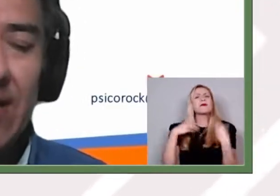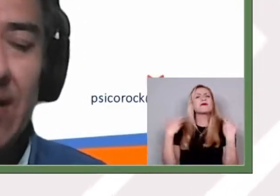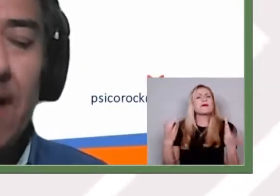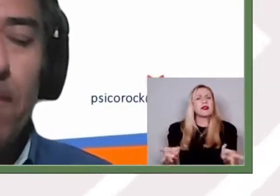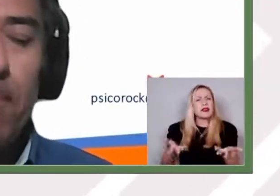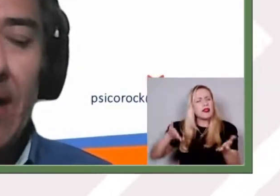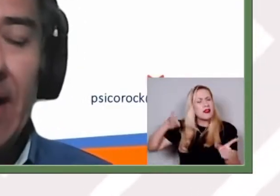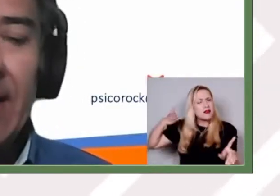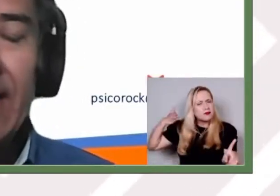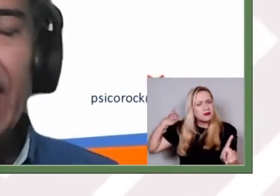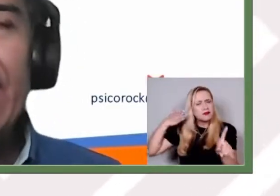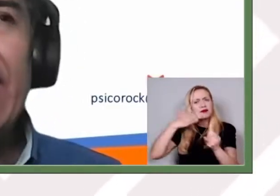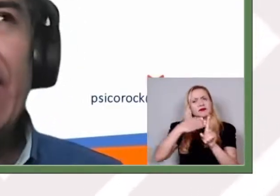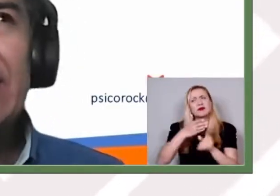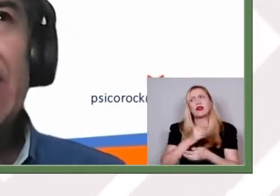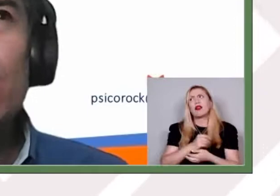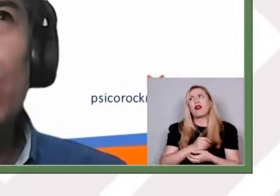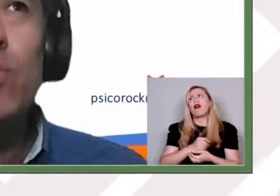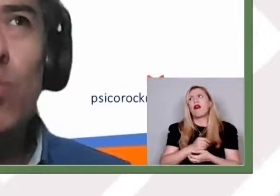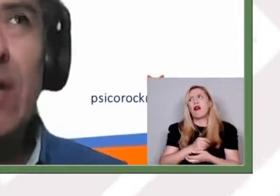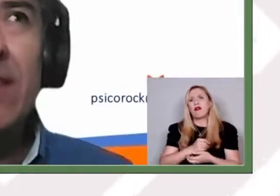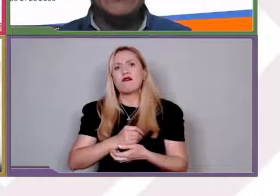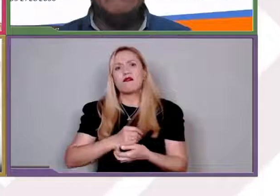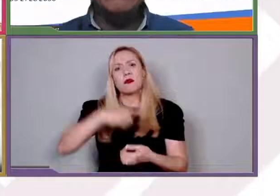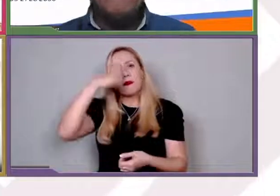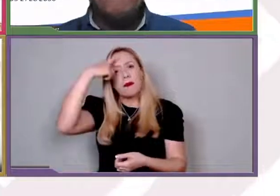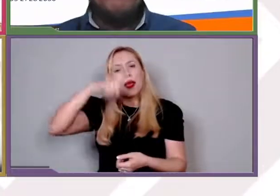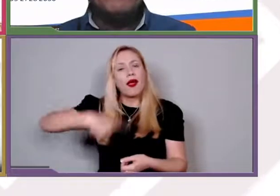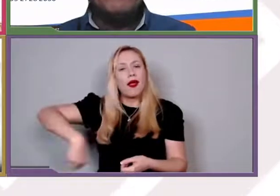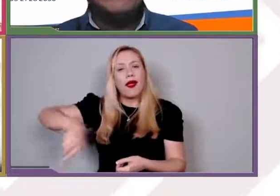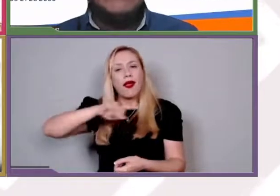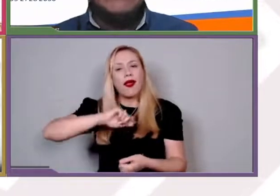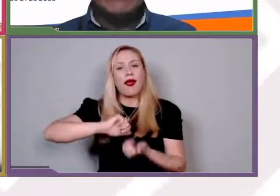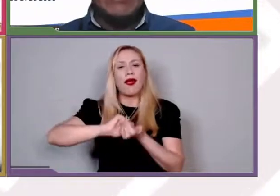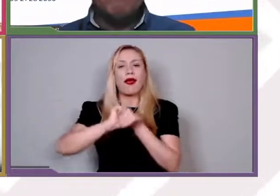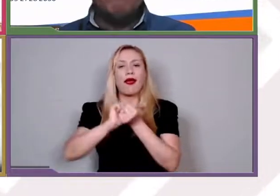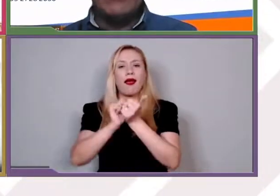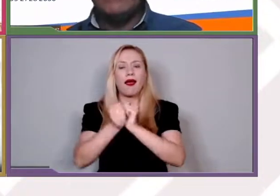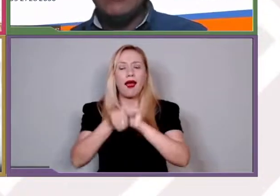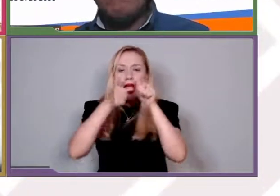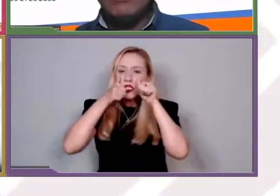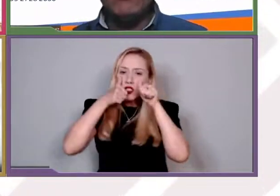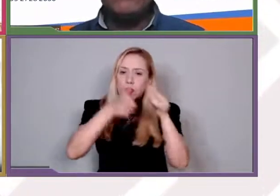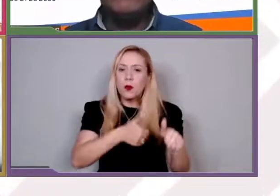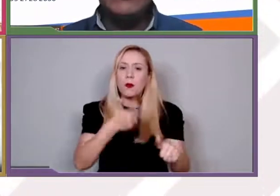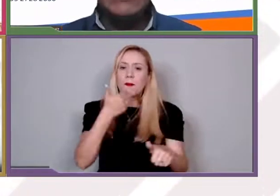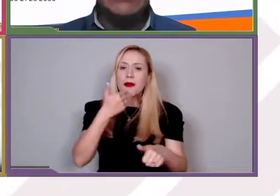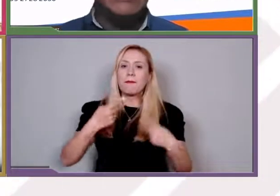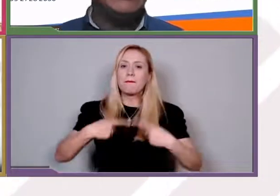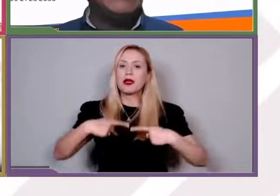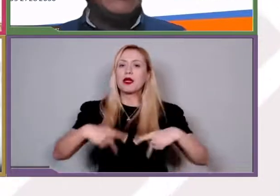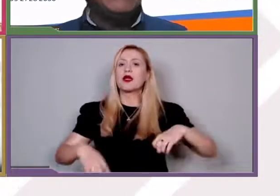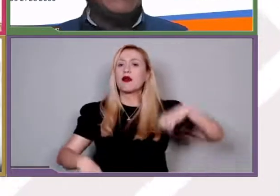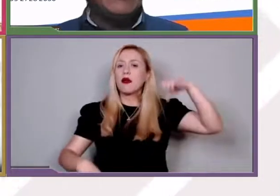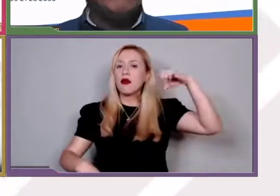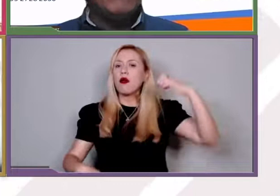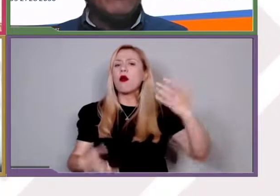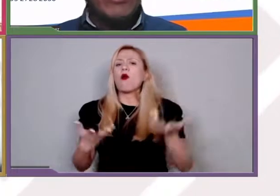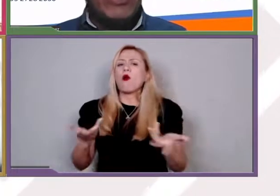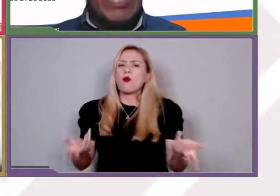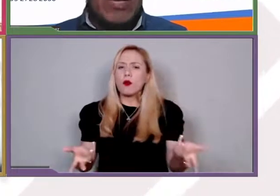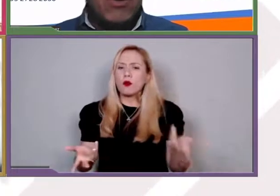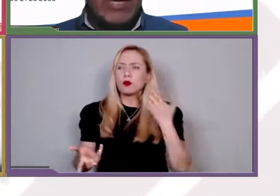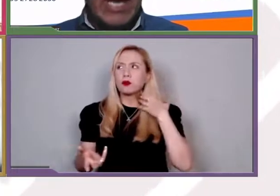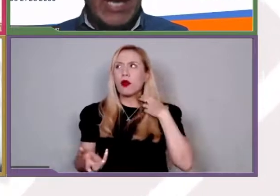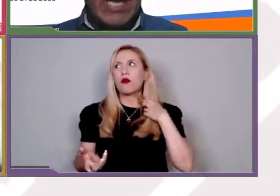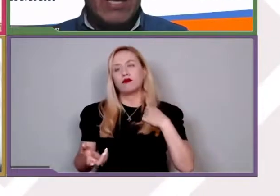que hacer para que esta cultura del buen trato hacia la persona mayor subsista? Bueno,